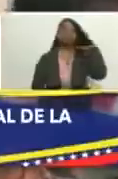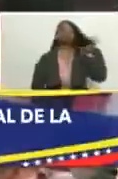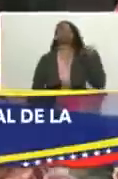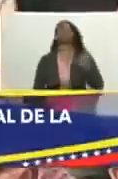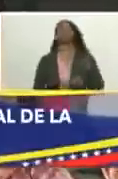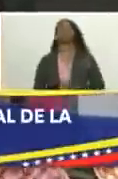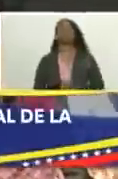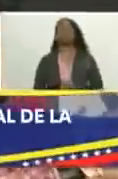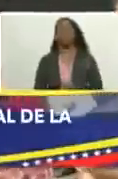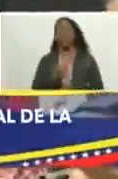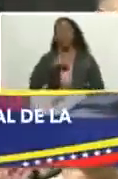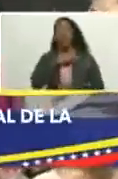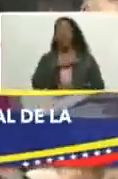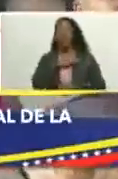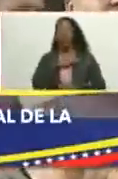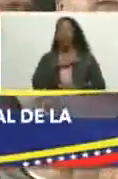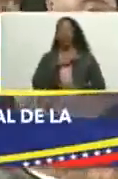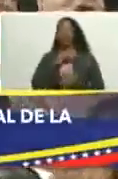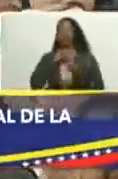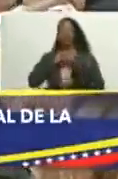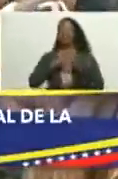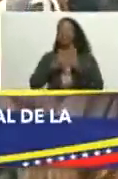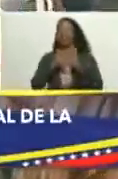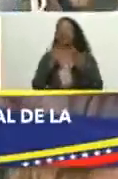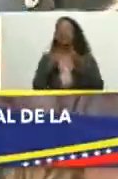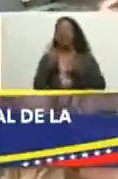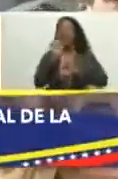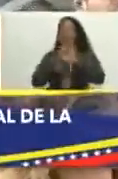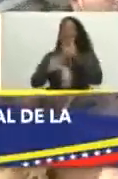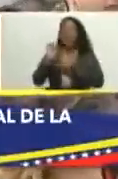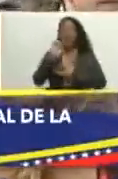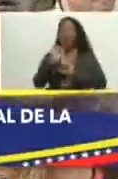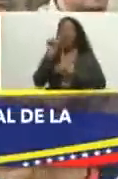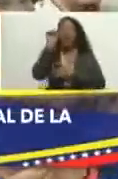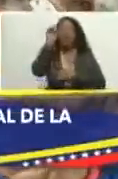Somos la vanguardia y somos el futuro.